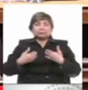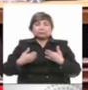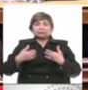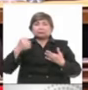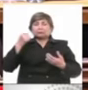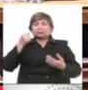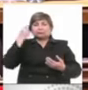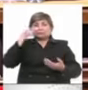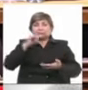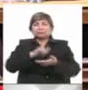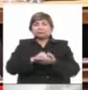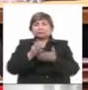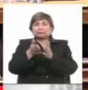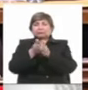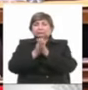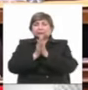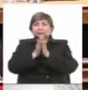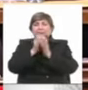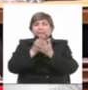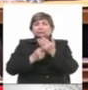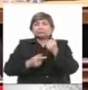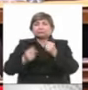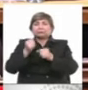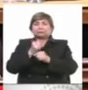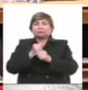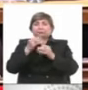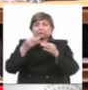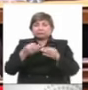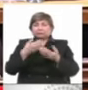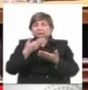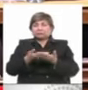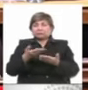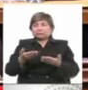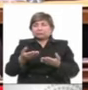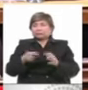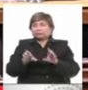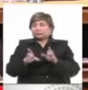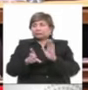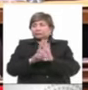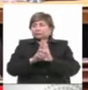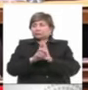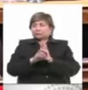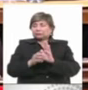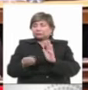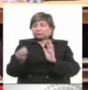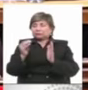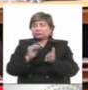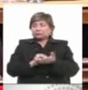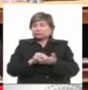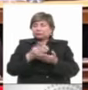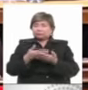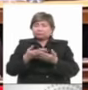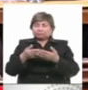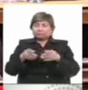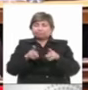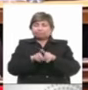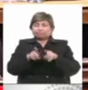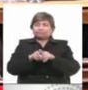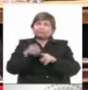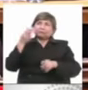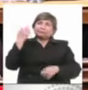facultades para pedir cuestión de confianza cuando así lo determina la ley. Parece que una vez más vamos a tener que terminar con lo mismo que le